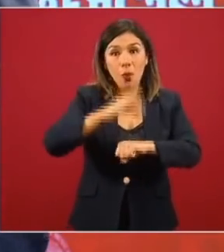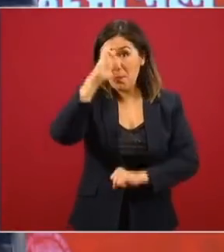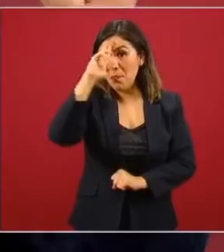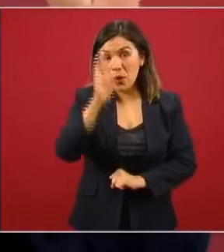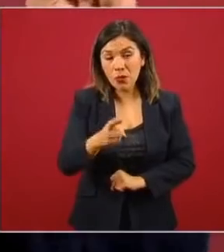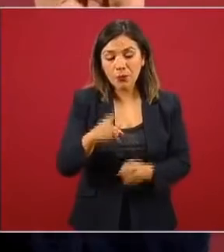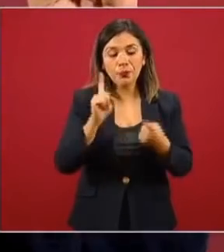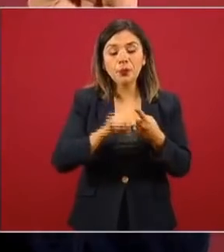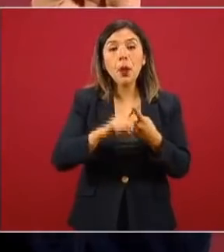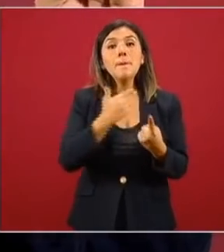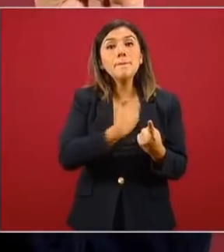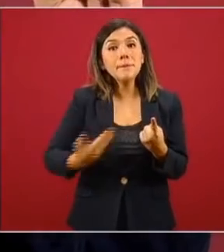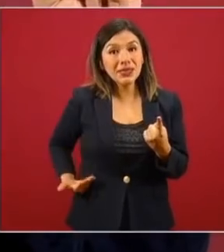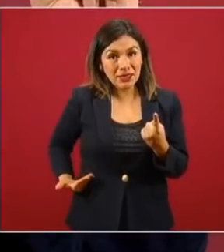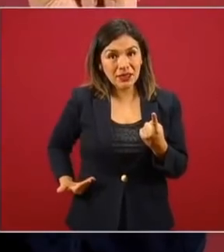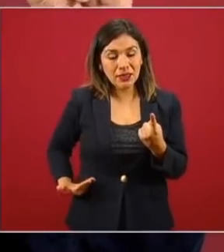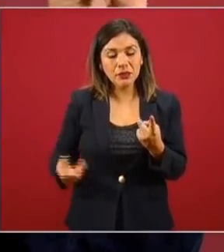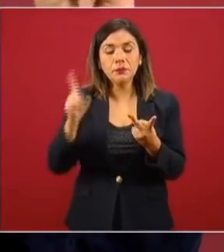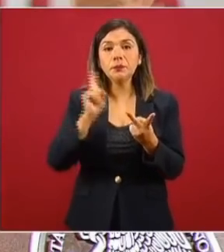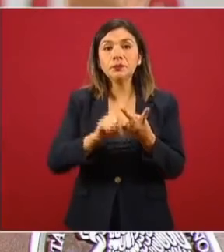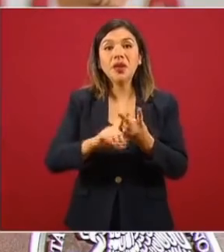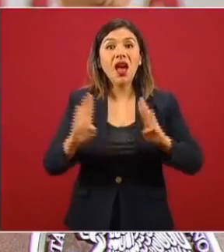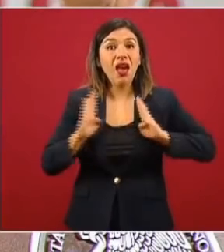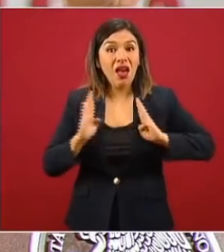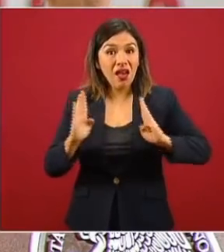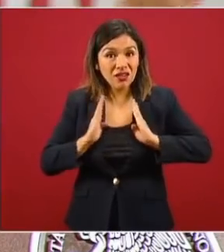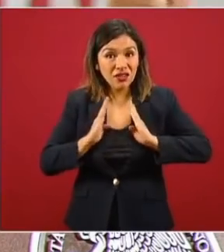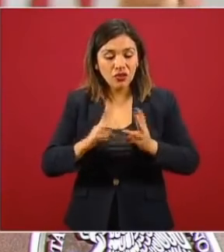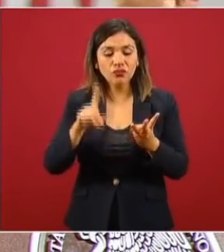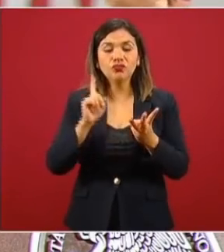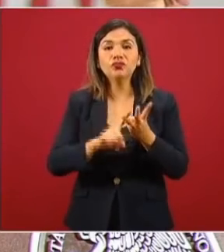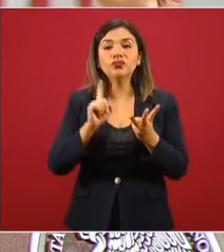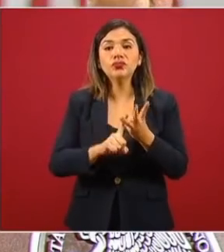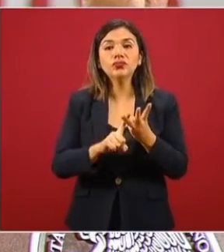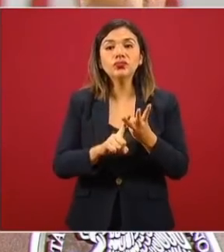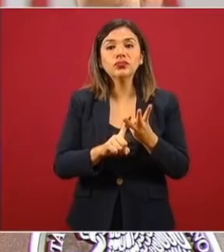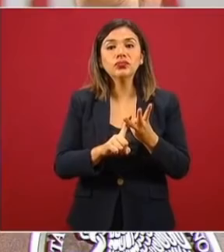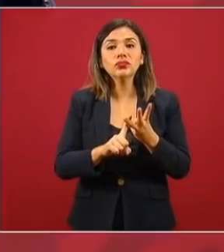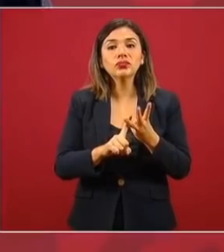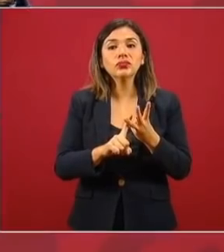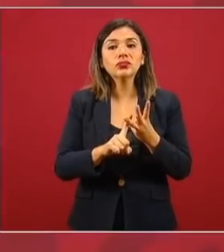Al presidente, al ejército y a la Virgen de Guadalupe.